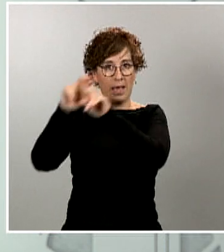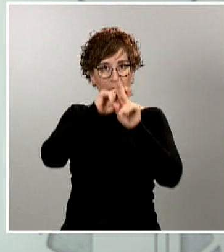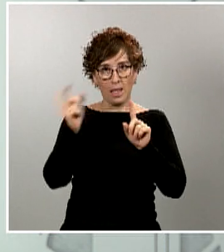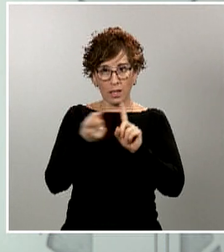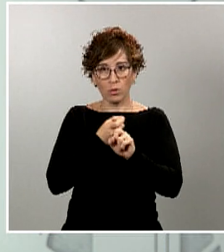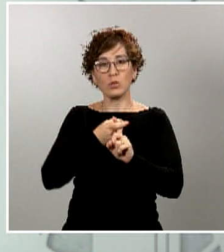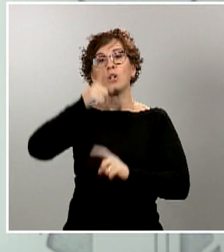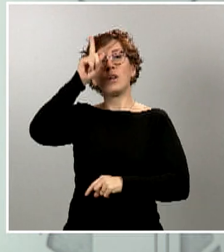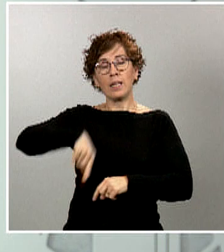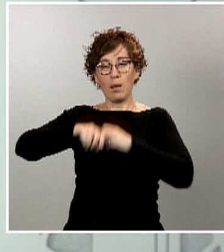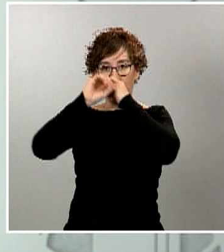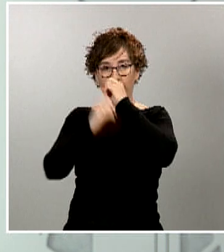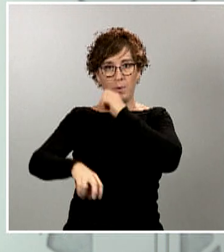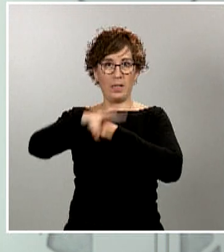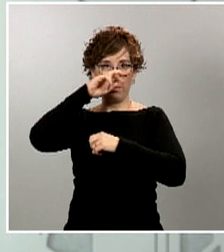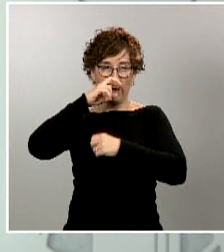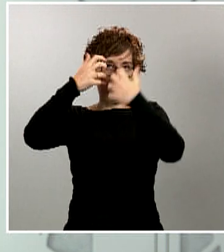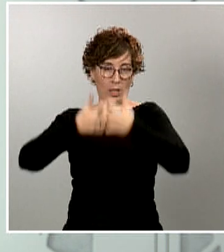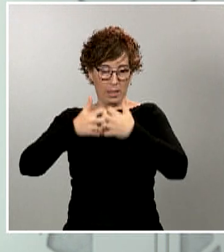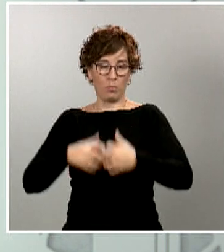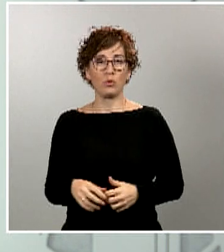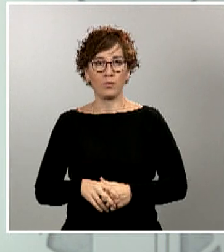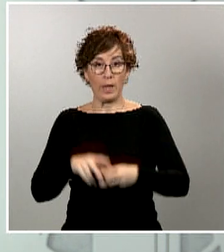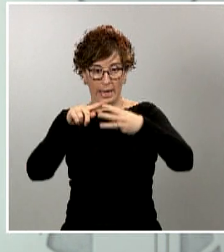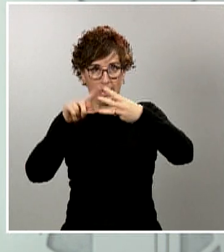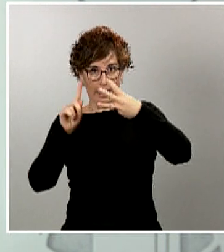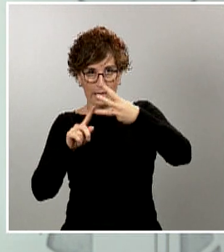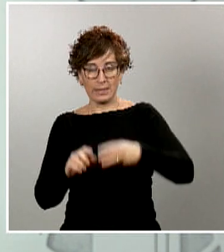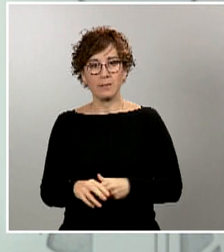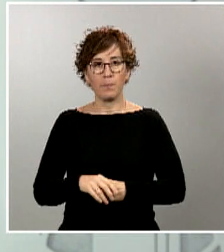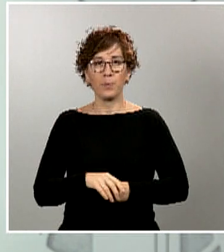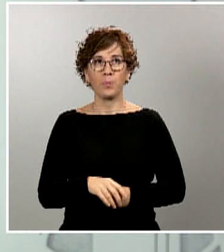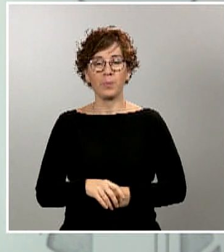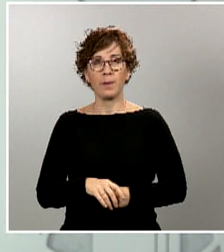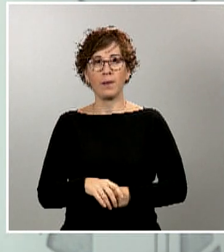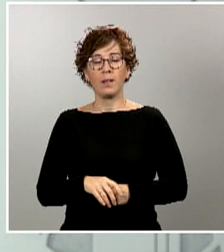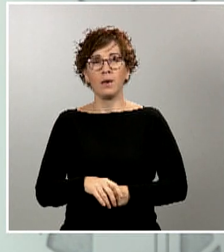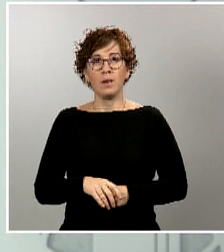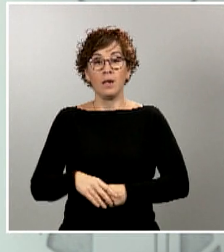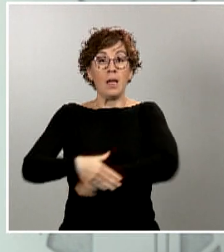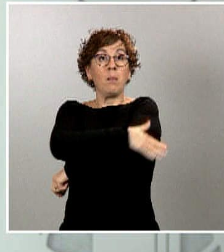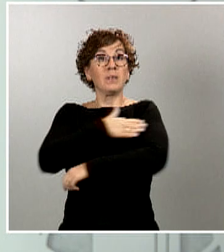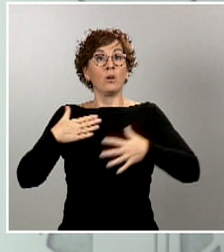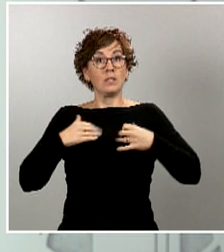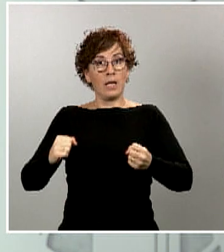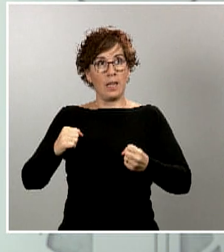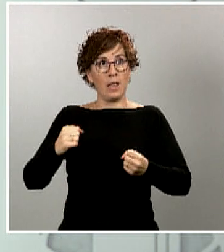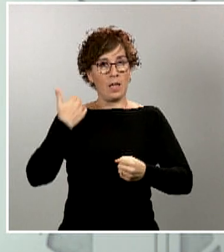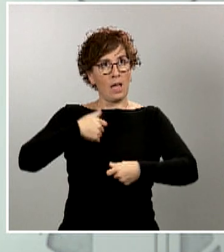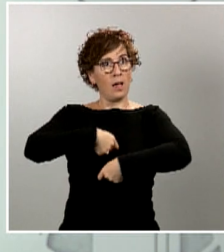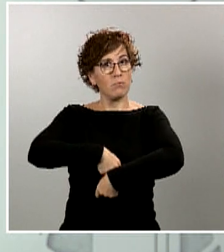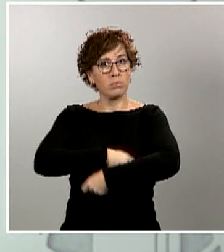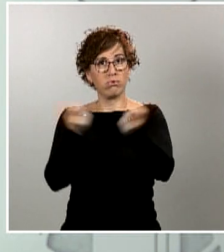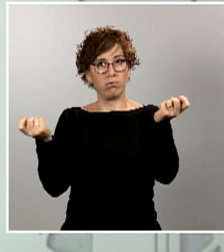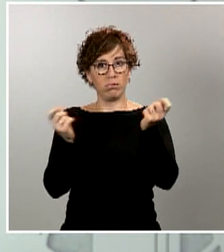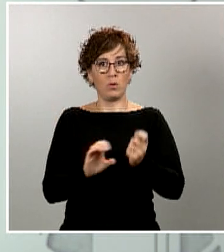respiración y ventilación mecánica asistida. Bueno, el Ministerio de Sanidad ha repartido al conjunto de comunidades